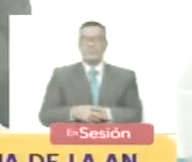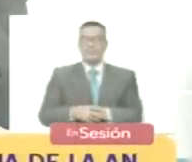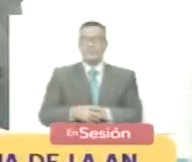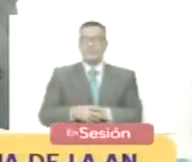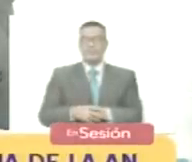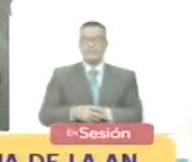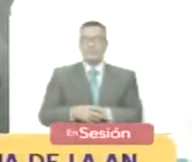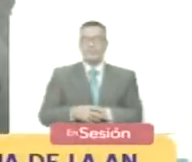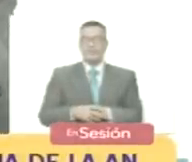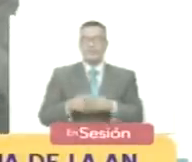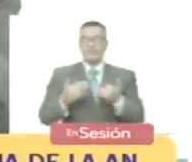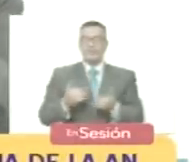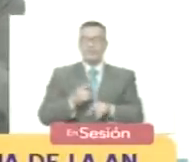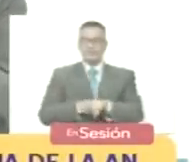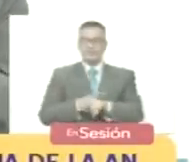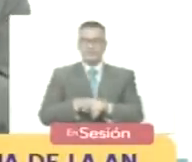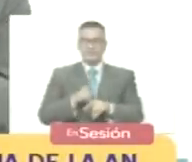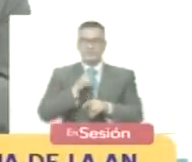lo voy a ahorrar por ahora.